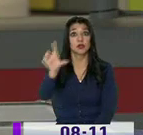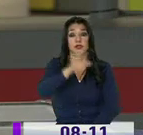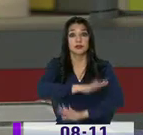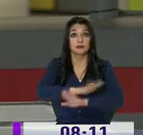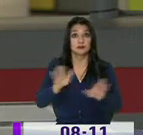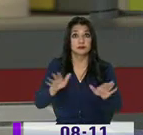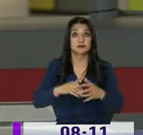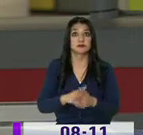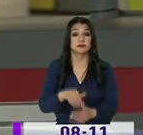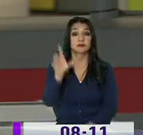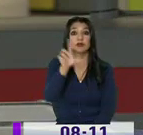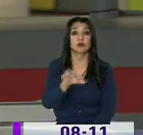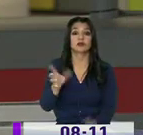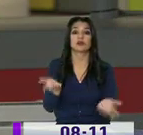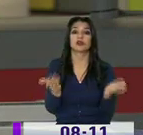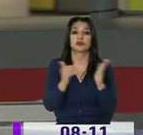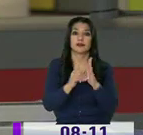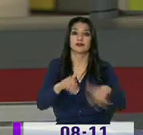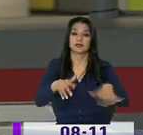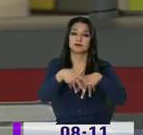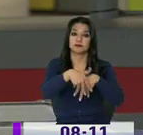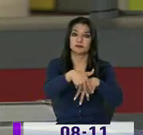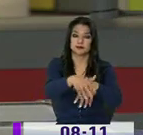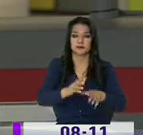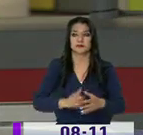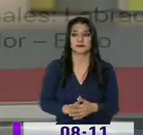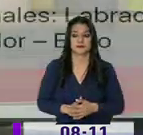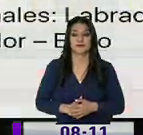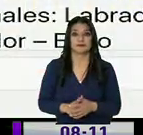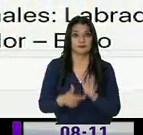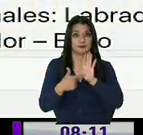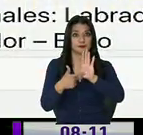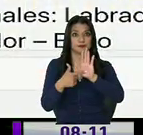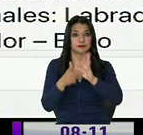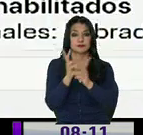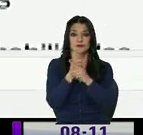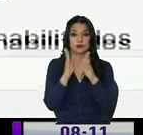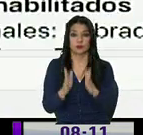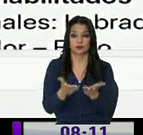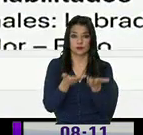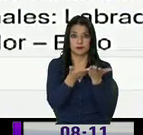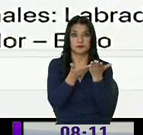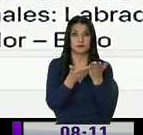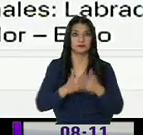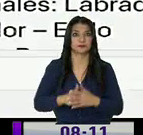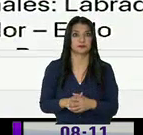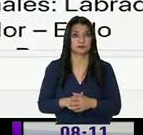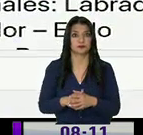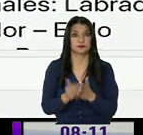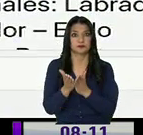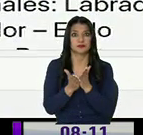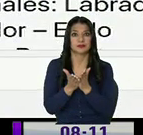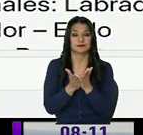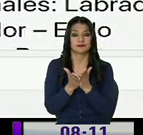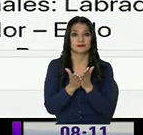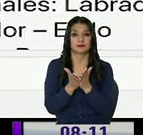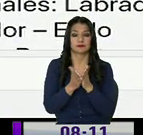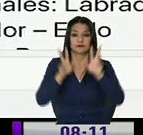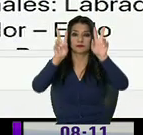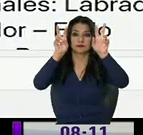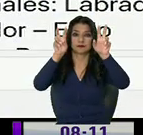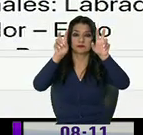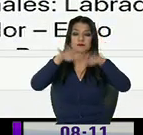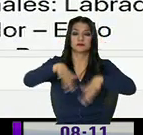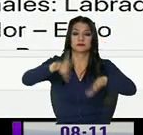el lunes se retoma cualquier cosita. Póngale en pantalla la actualización del servicio que tiene el sistema